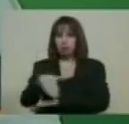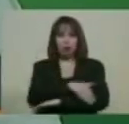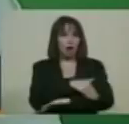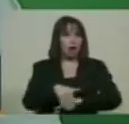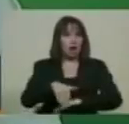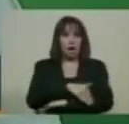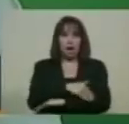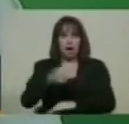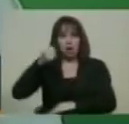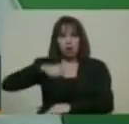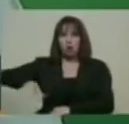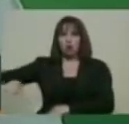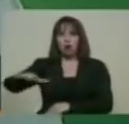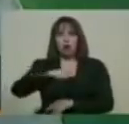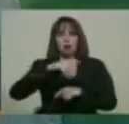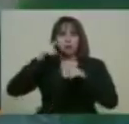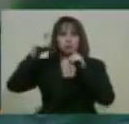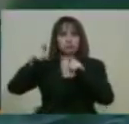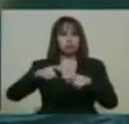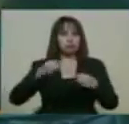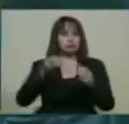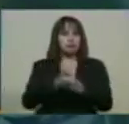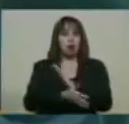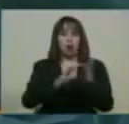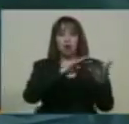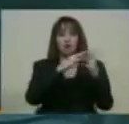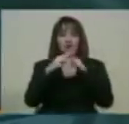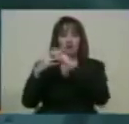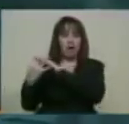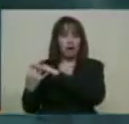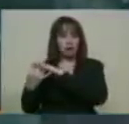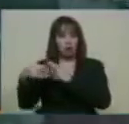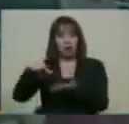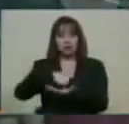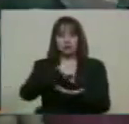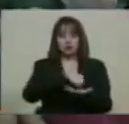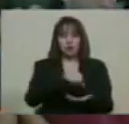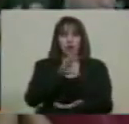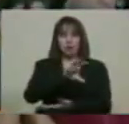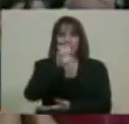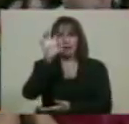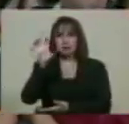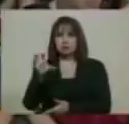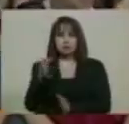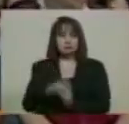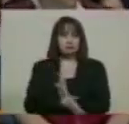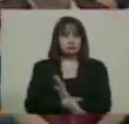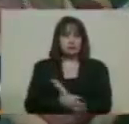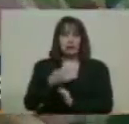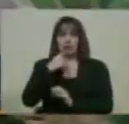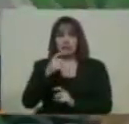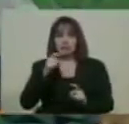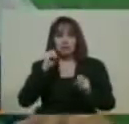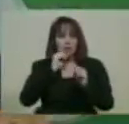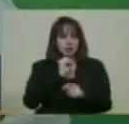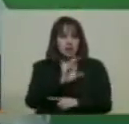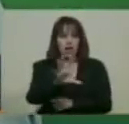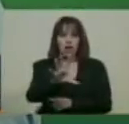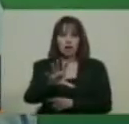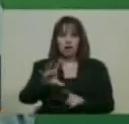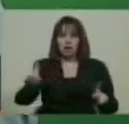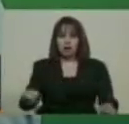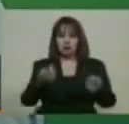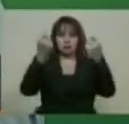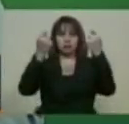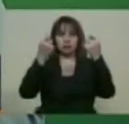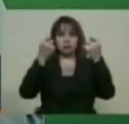los campos, los barrios, las ciudades del país para llevar el mensaje de la redención, para